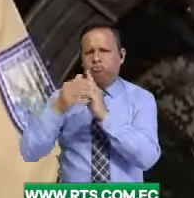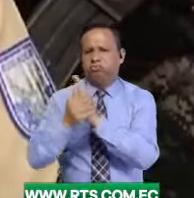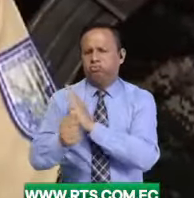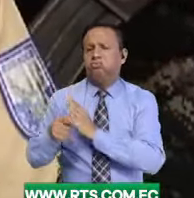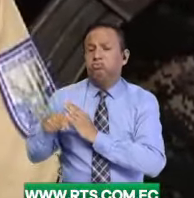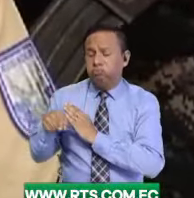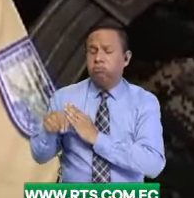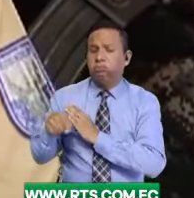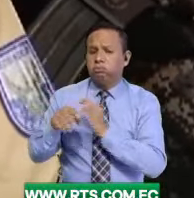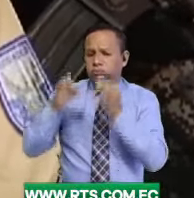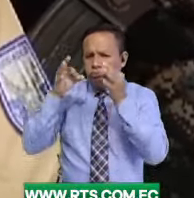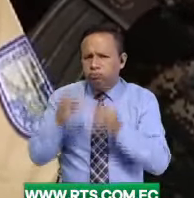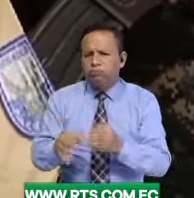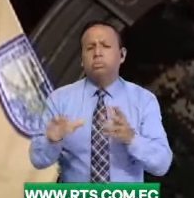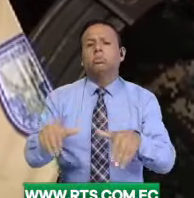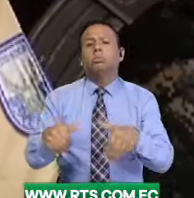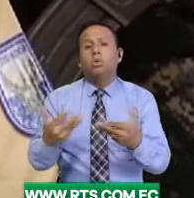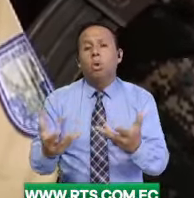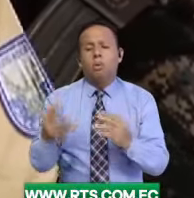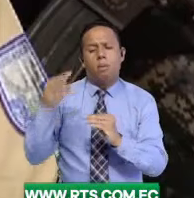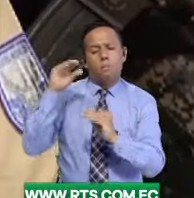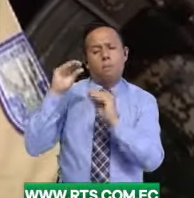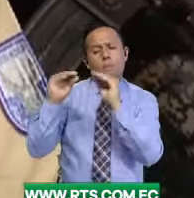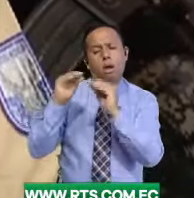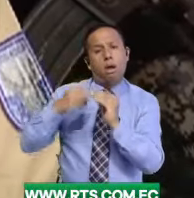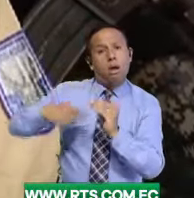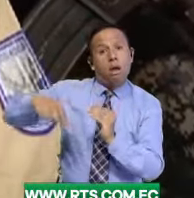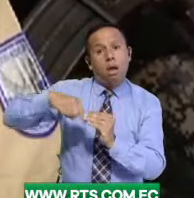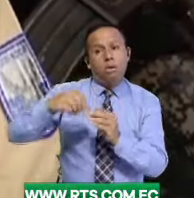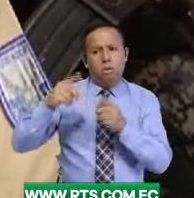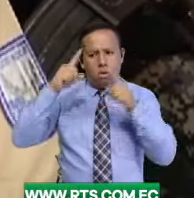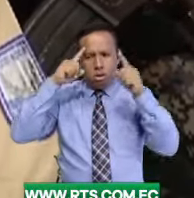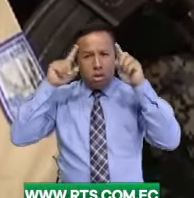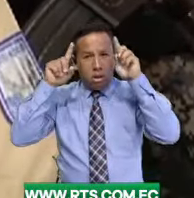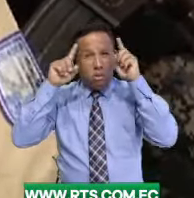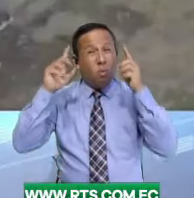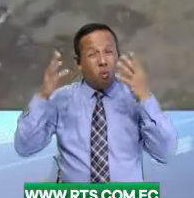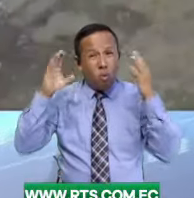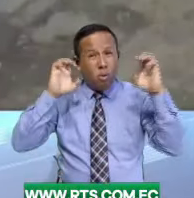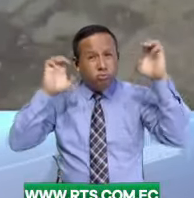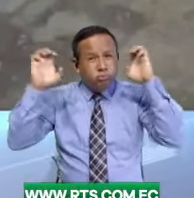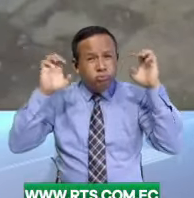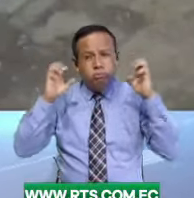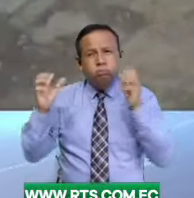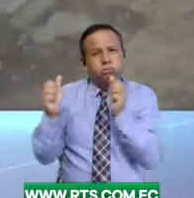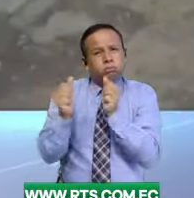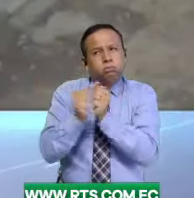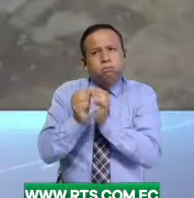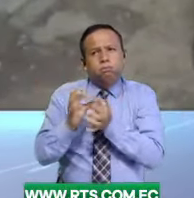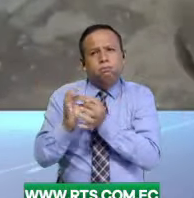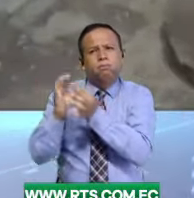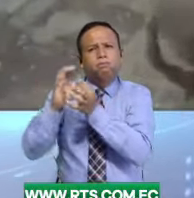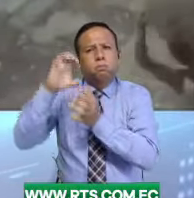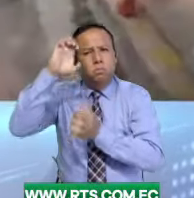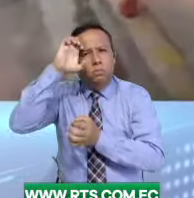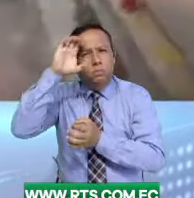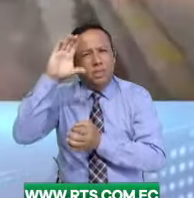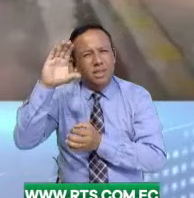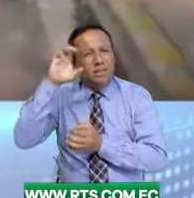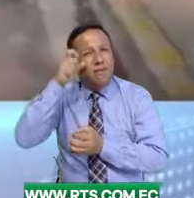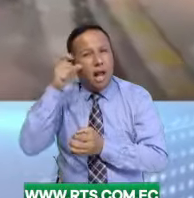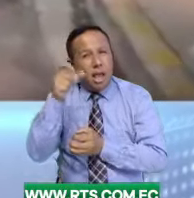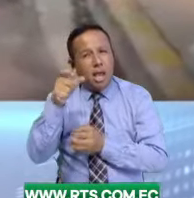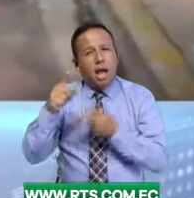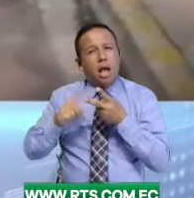logística adecuada y sobre todo con la articulación transversal con la Fiscalía General del Estado, con el ECU-911 y con